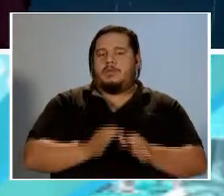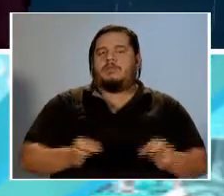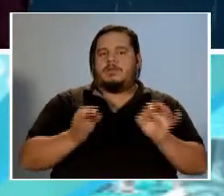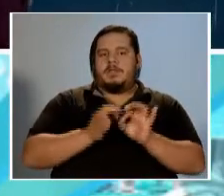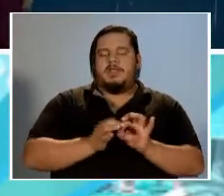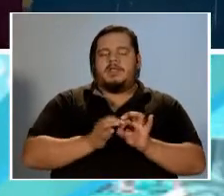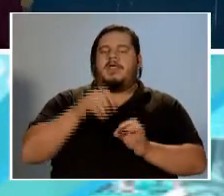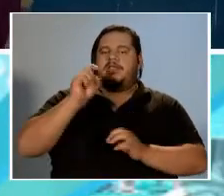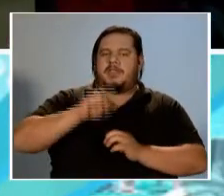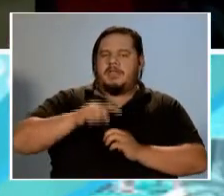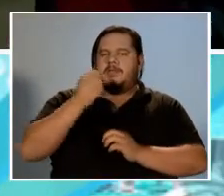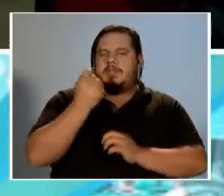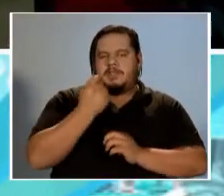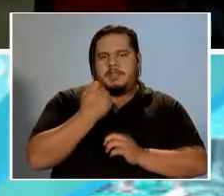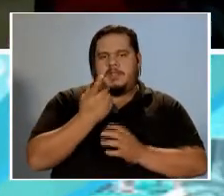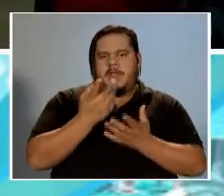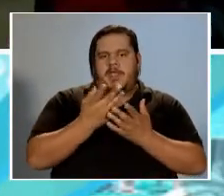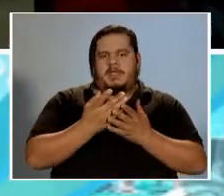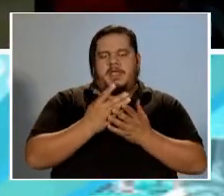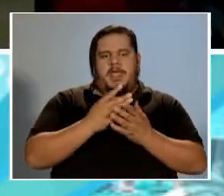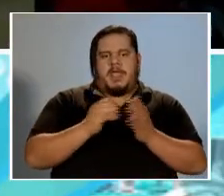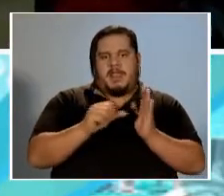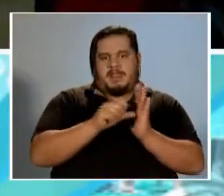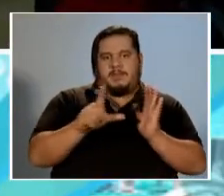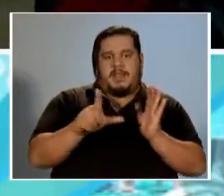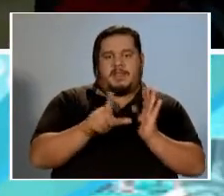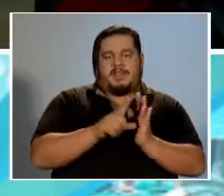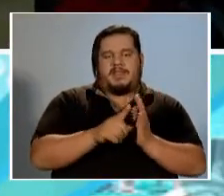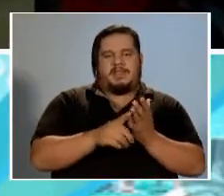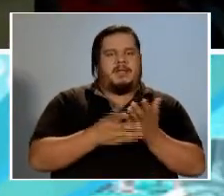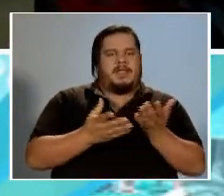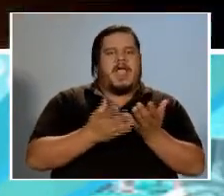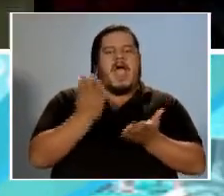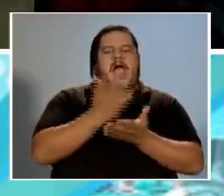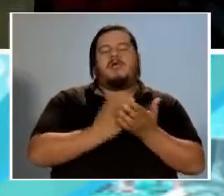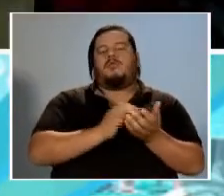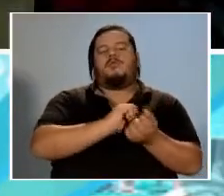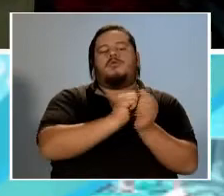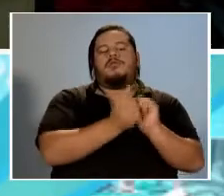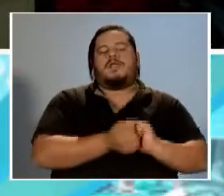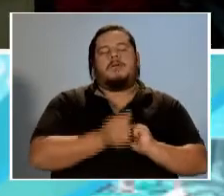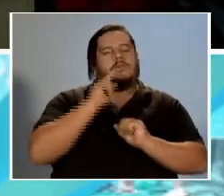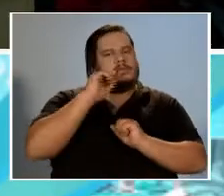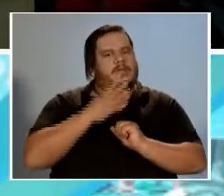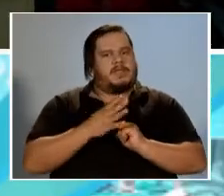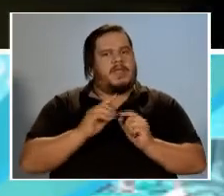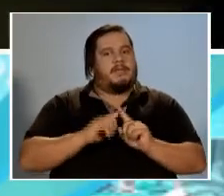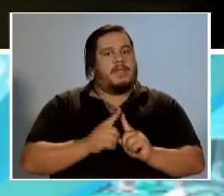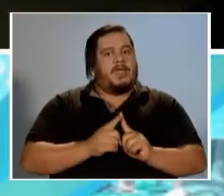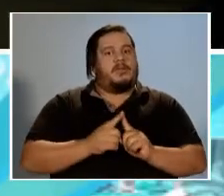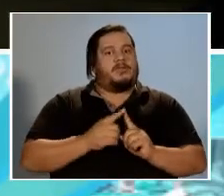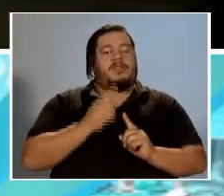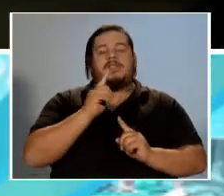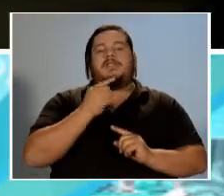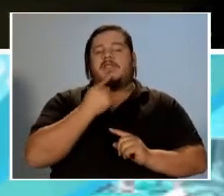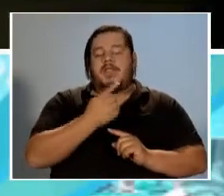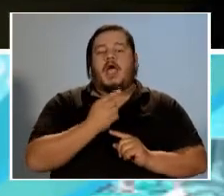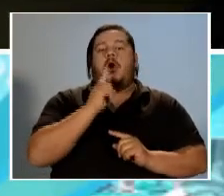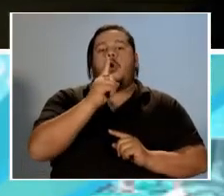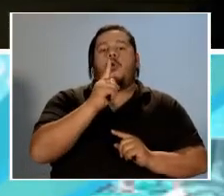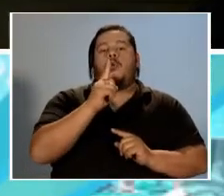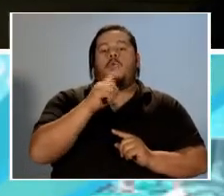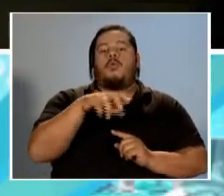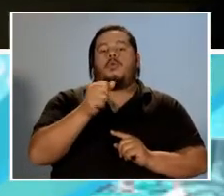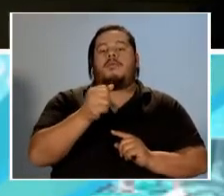que comprender que en la corriente legislativa habían otros proyectos de reforma similares, pero lo colocaban un mes después de la primera votación, o sea, el primer